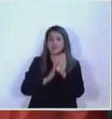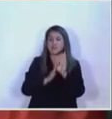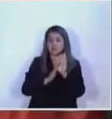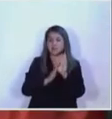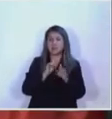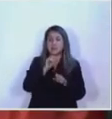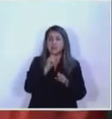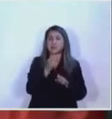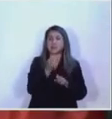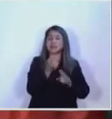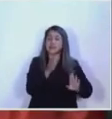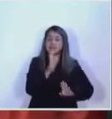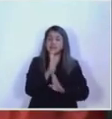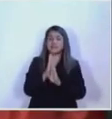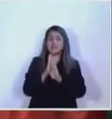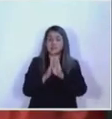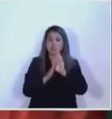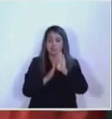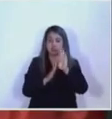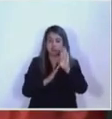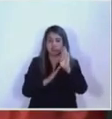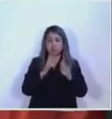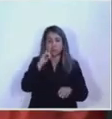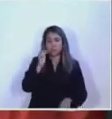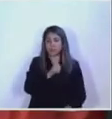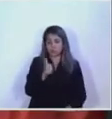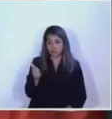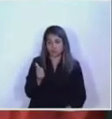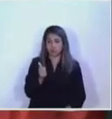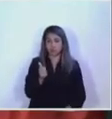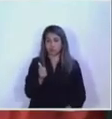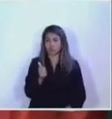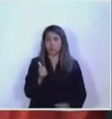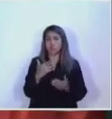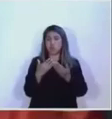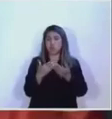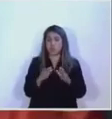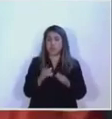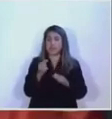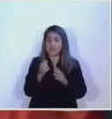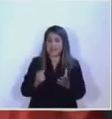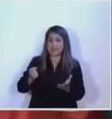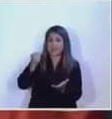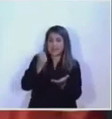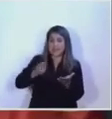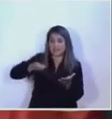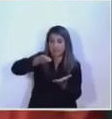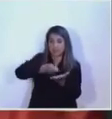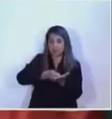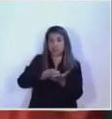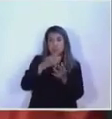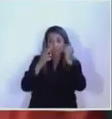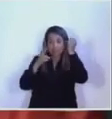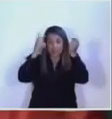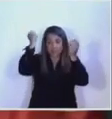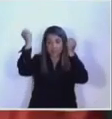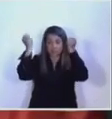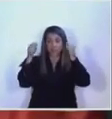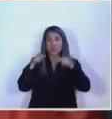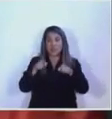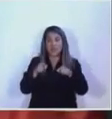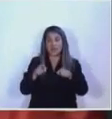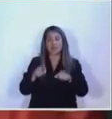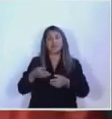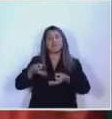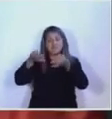ese crecimiento debe ser para todos, donde esté presente la inversión y la innovación. En ese escenario debemos dar